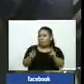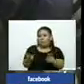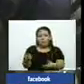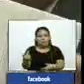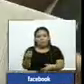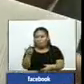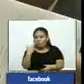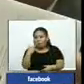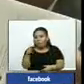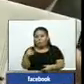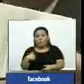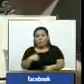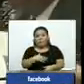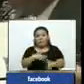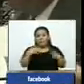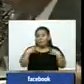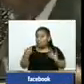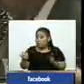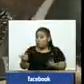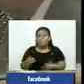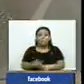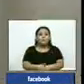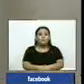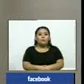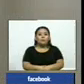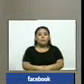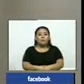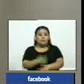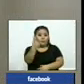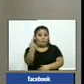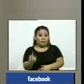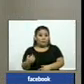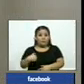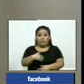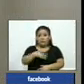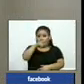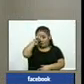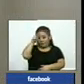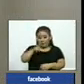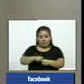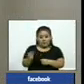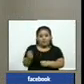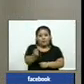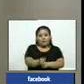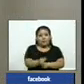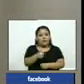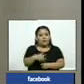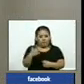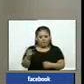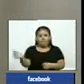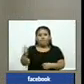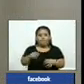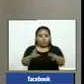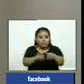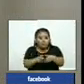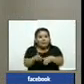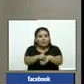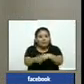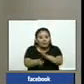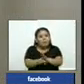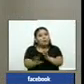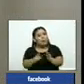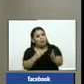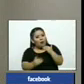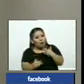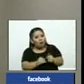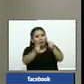respuesta de parte de la titular de salud. El ministro de Agricultura también se hizo presente a la Comisión de Hacienda para explicar